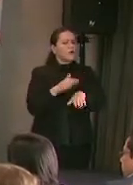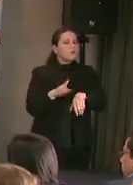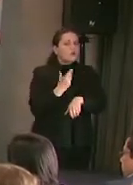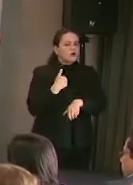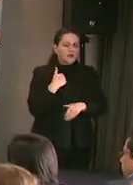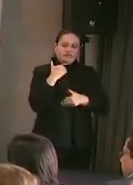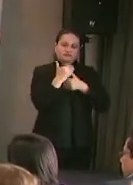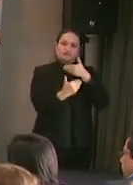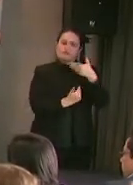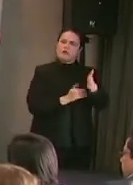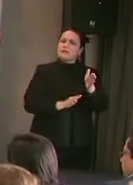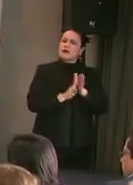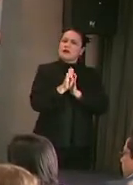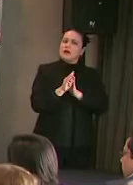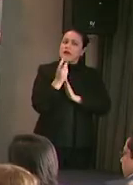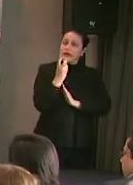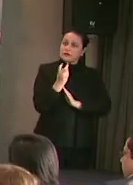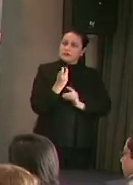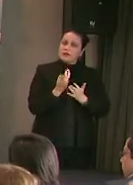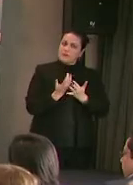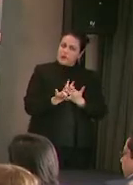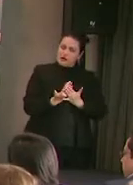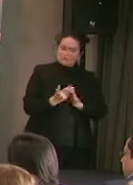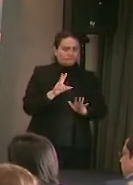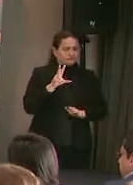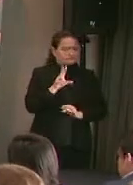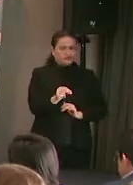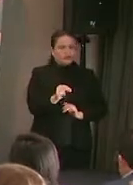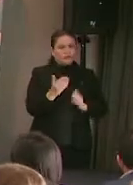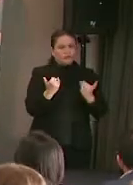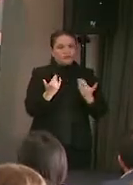hacia el progreso no tiene razones de espera. Muchas gracias.